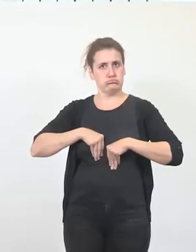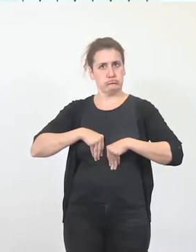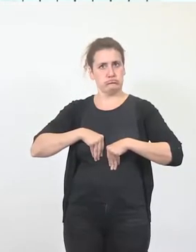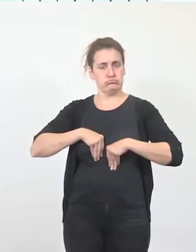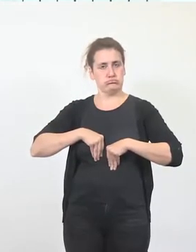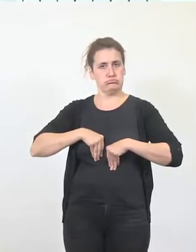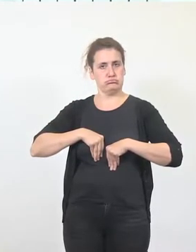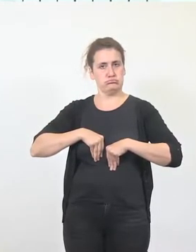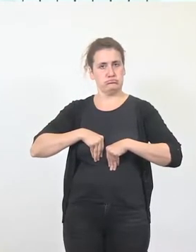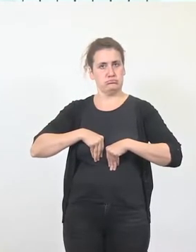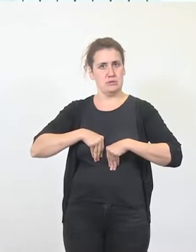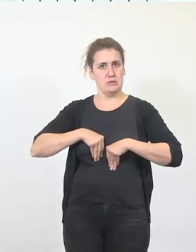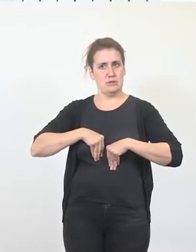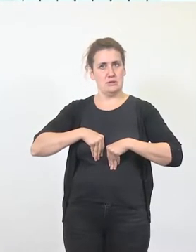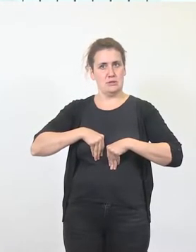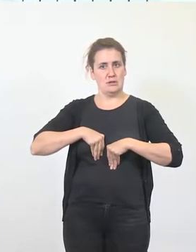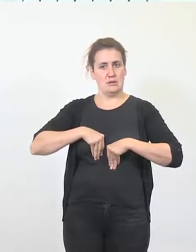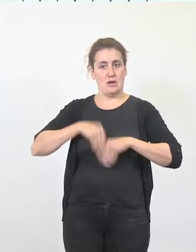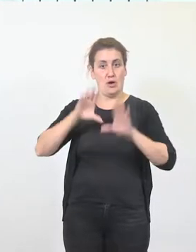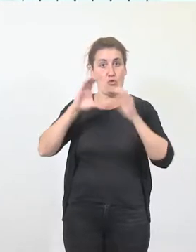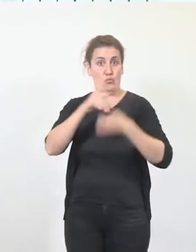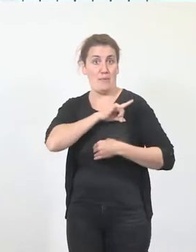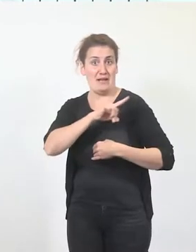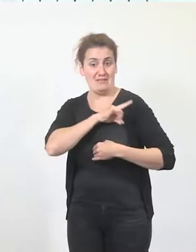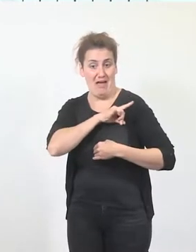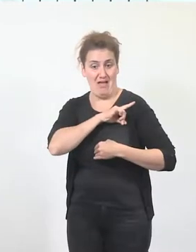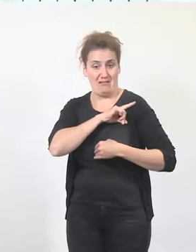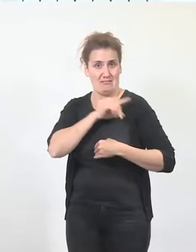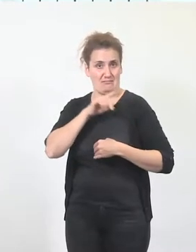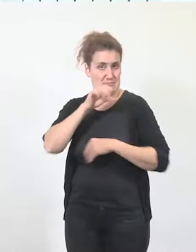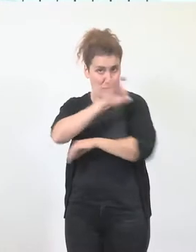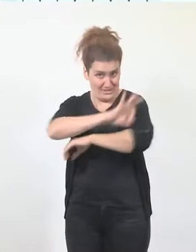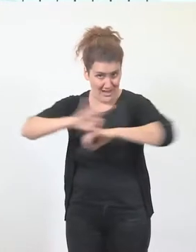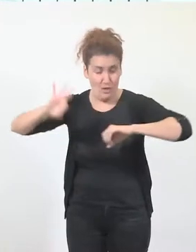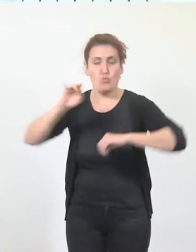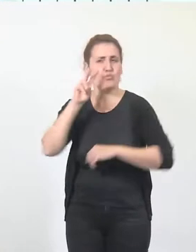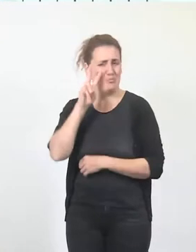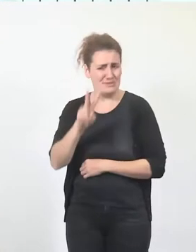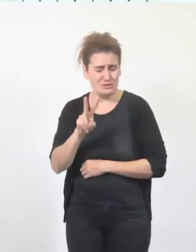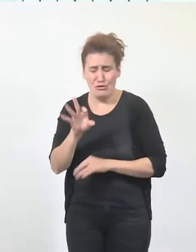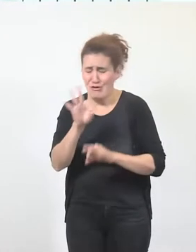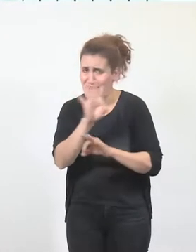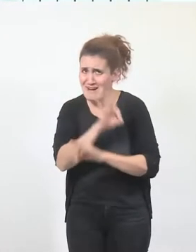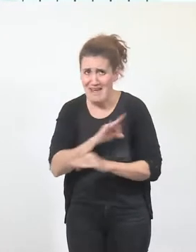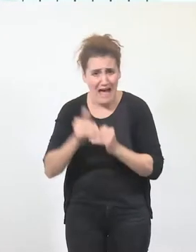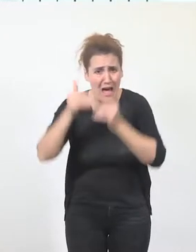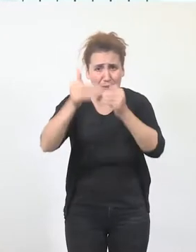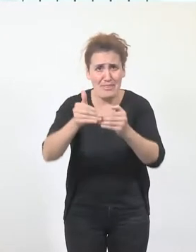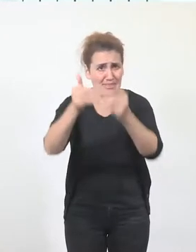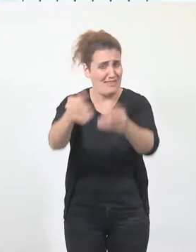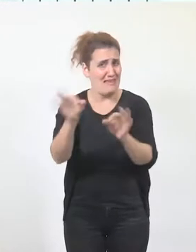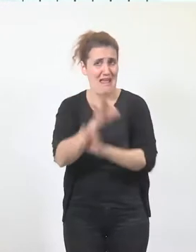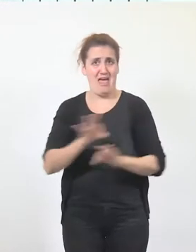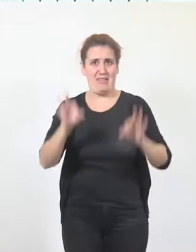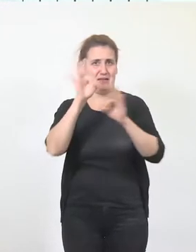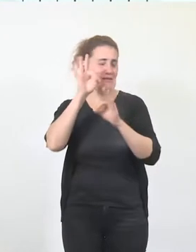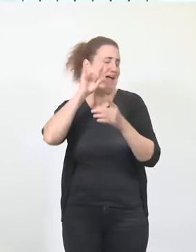octubre, el Polisario no ha visto ningún avance, sino el contrario, ha